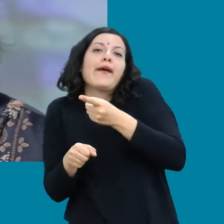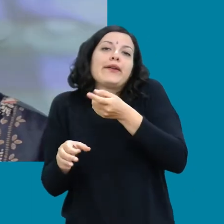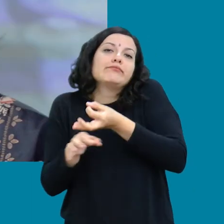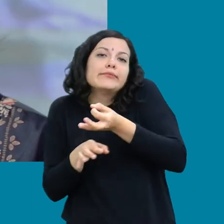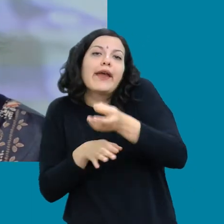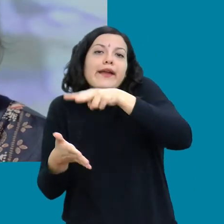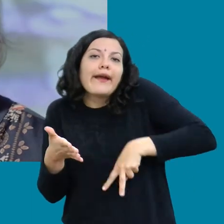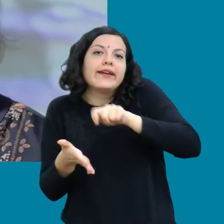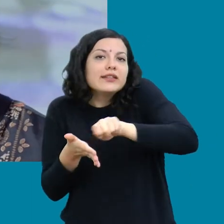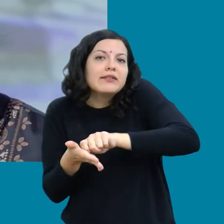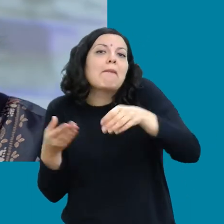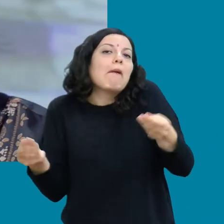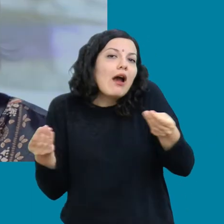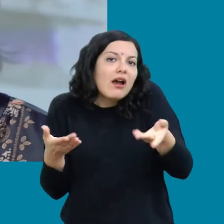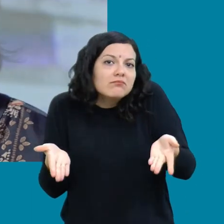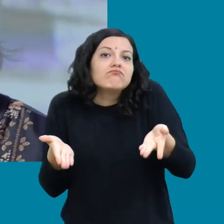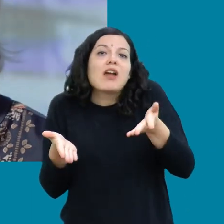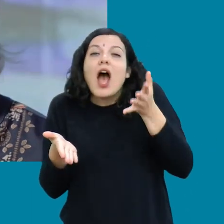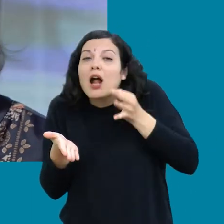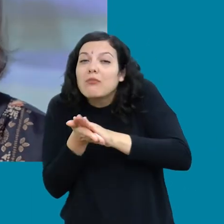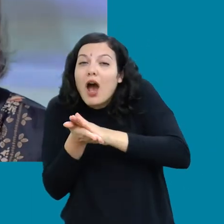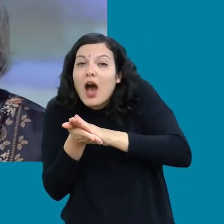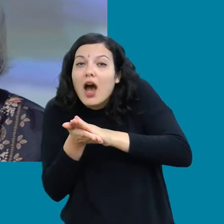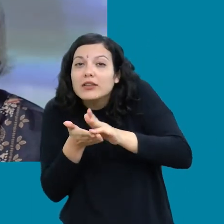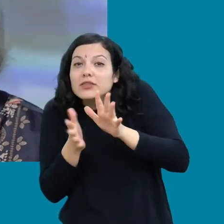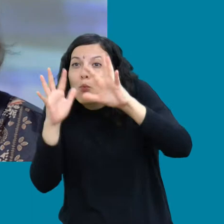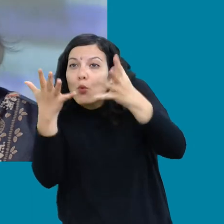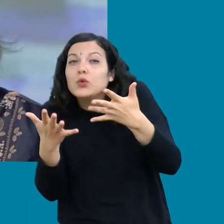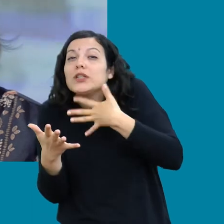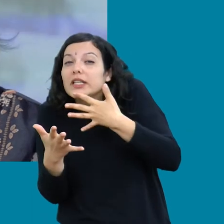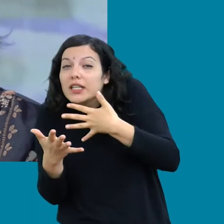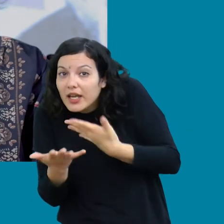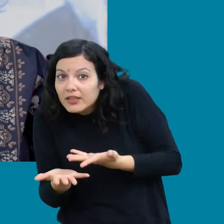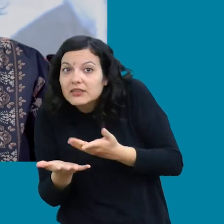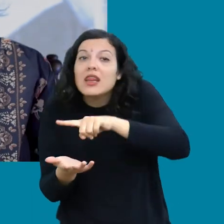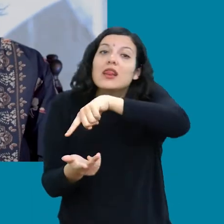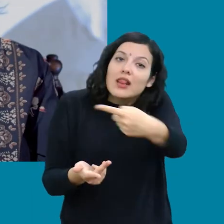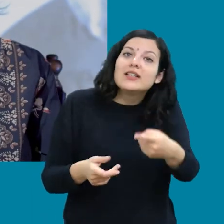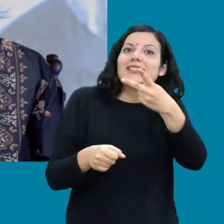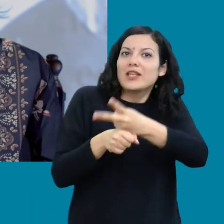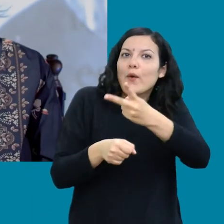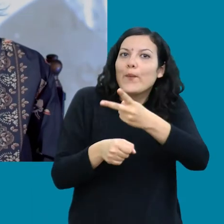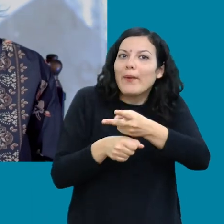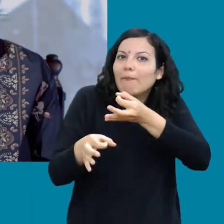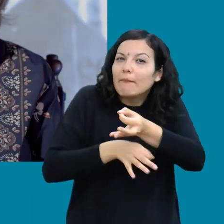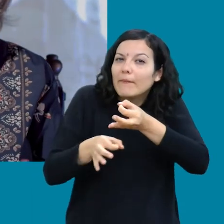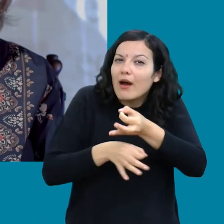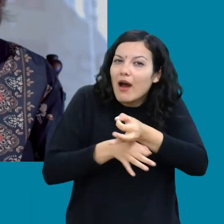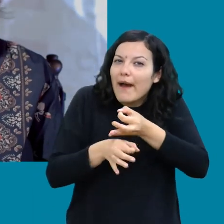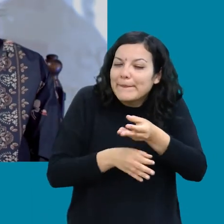primario alfabetiza para poder leer el mundo en alguna clave y que la secundaria alfabetice un poco